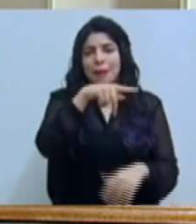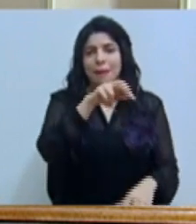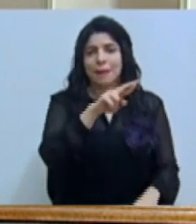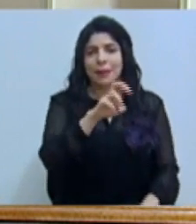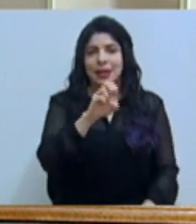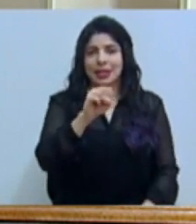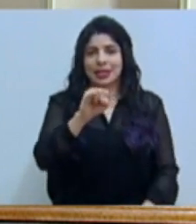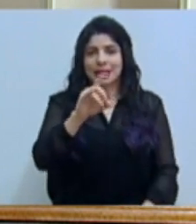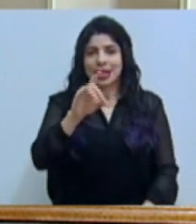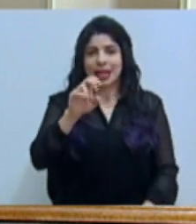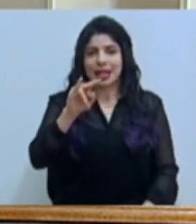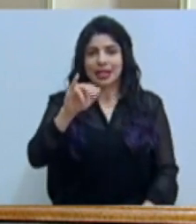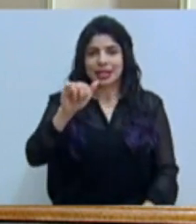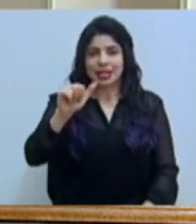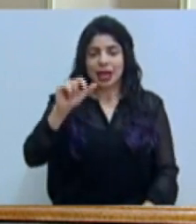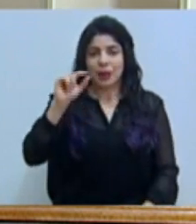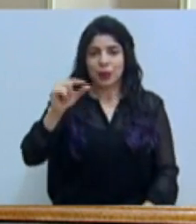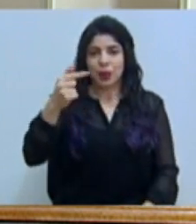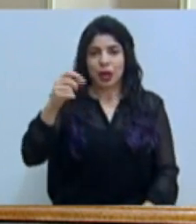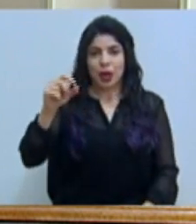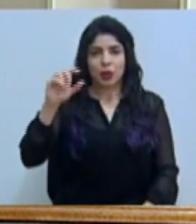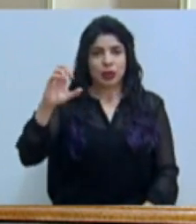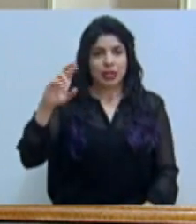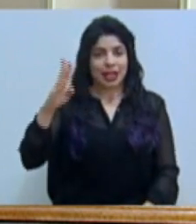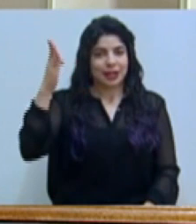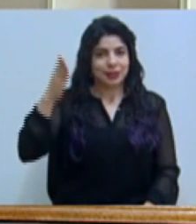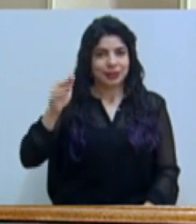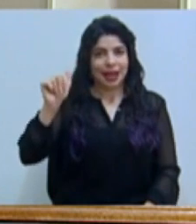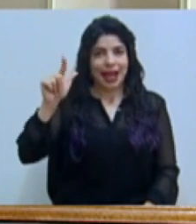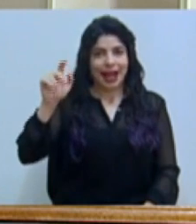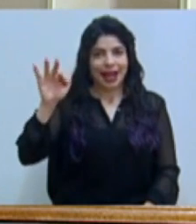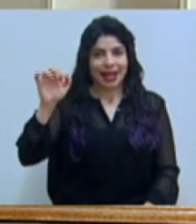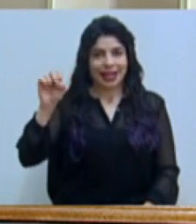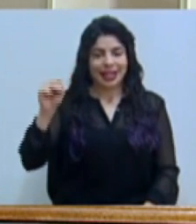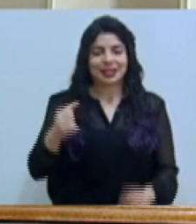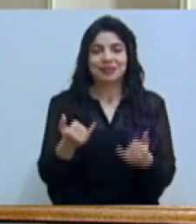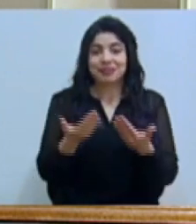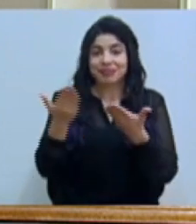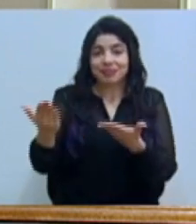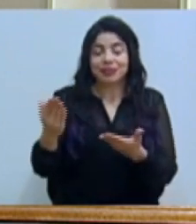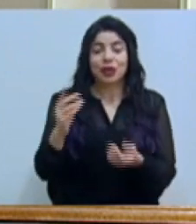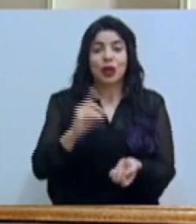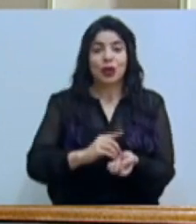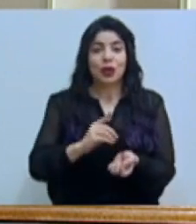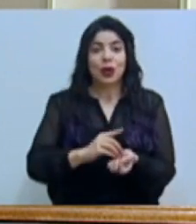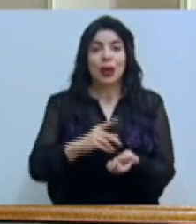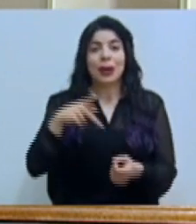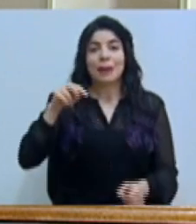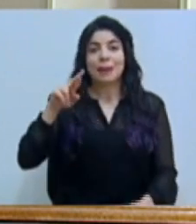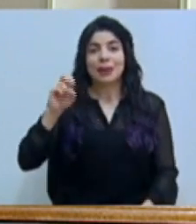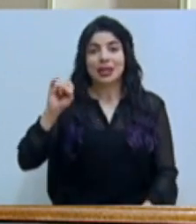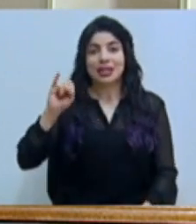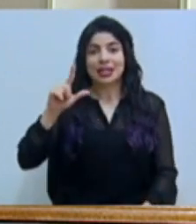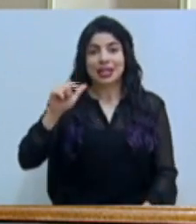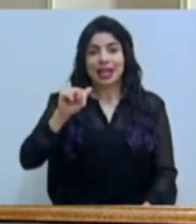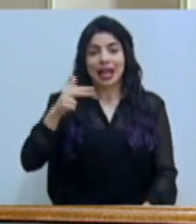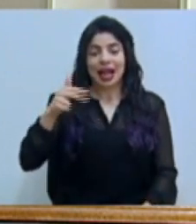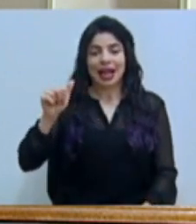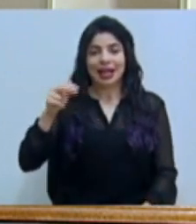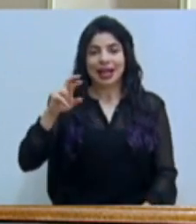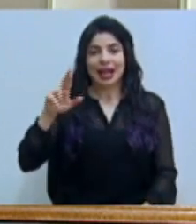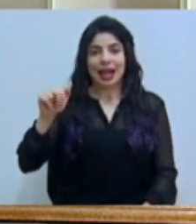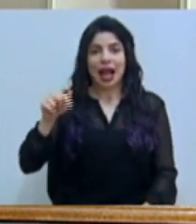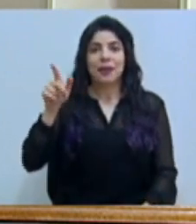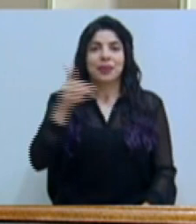.cr, barra inclinada, alertas. Escucharemos a la doctora Priscila Herrera, directora general de la Salud, quien a través de un video